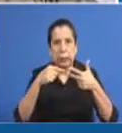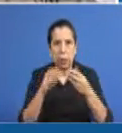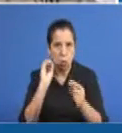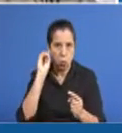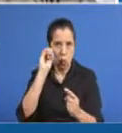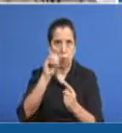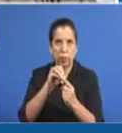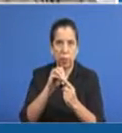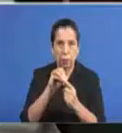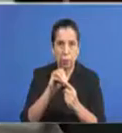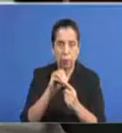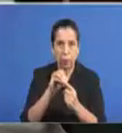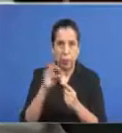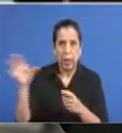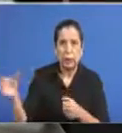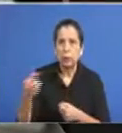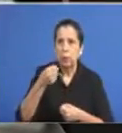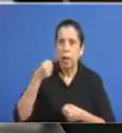de fauna,